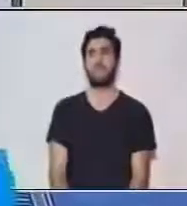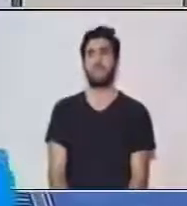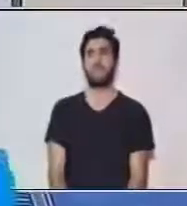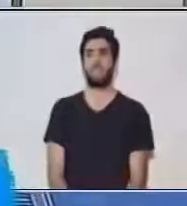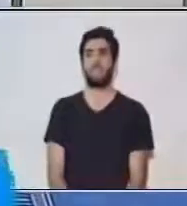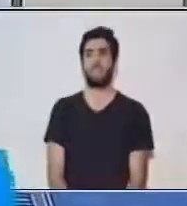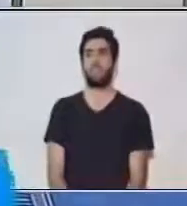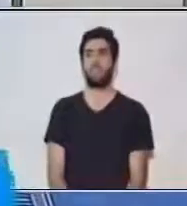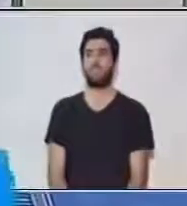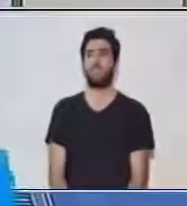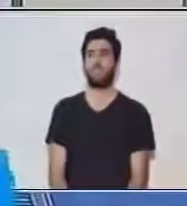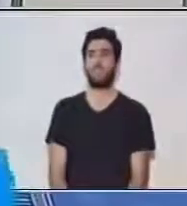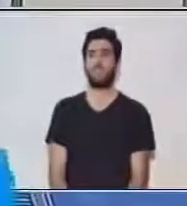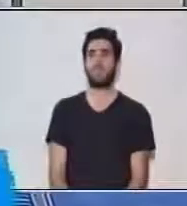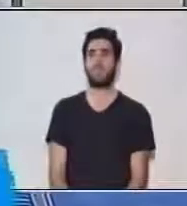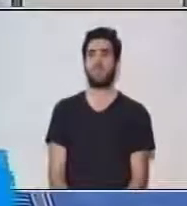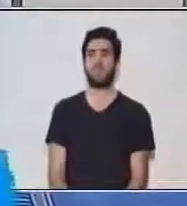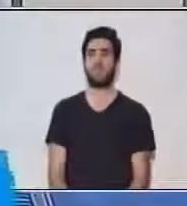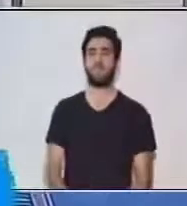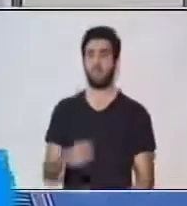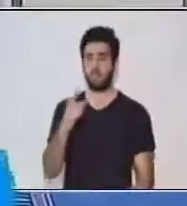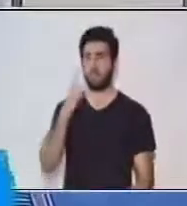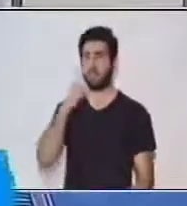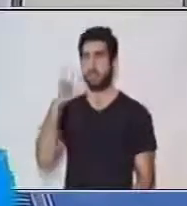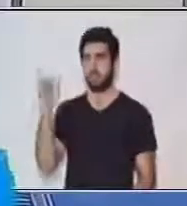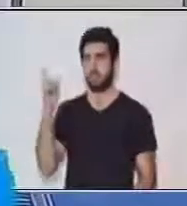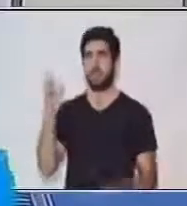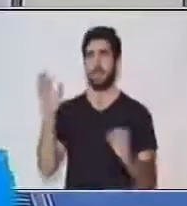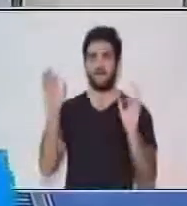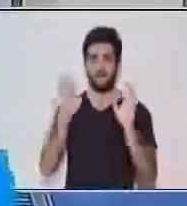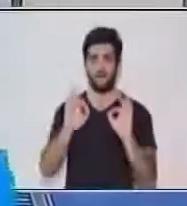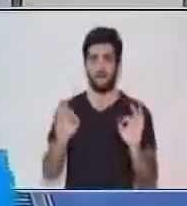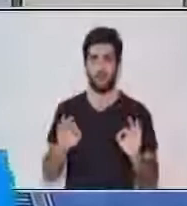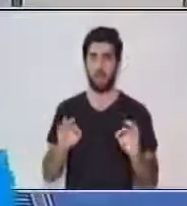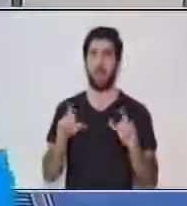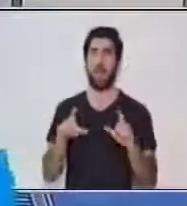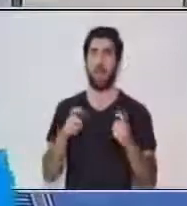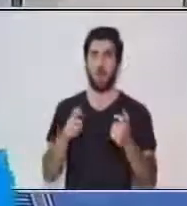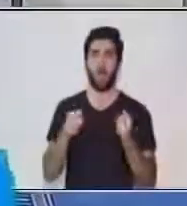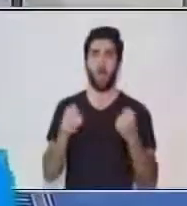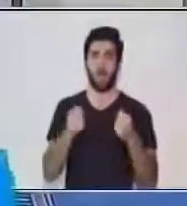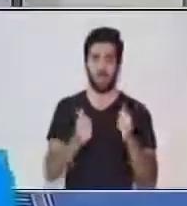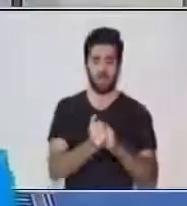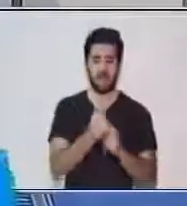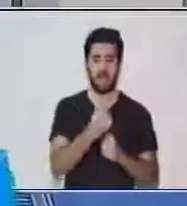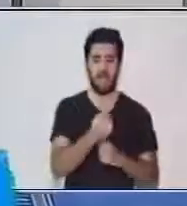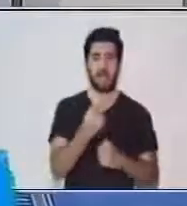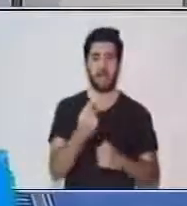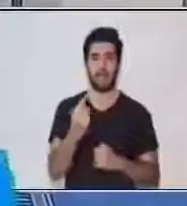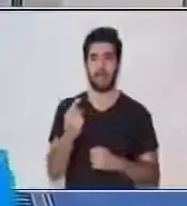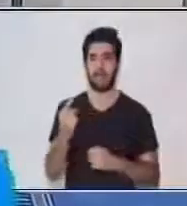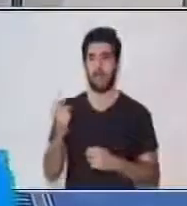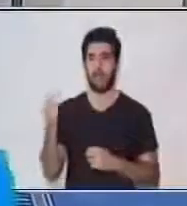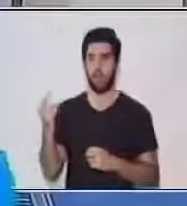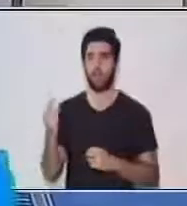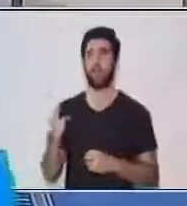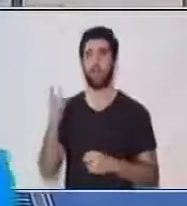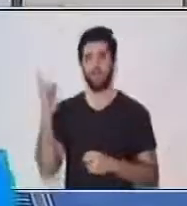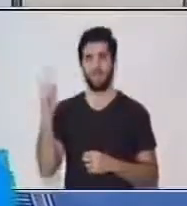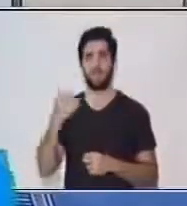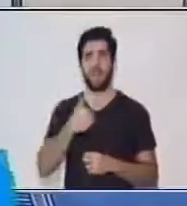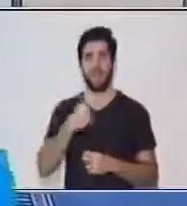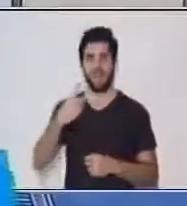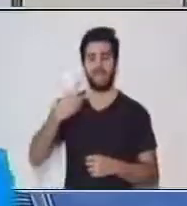aquí, nuestra velocidad es máxima. E igual, cuando regresamos acá, tenemos nuestra